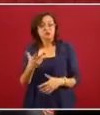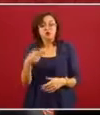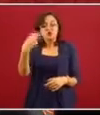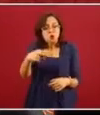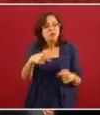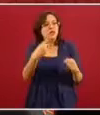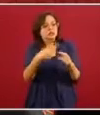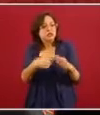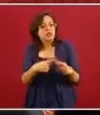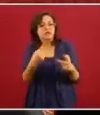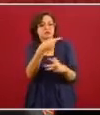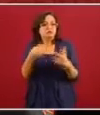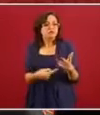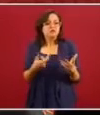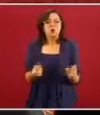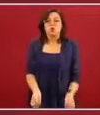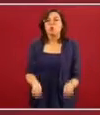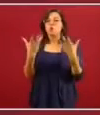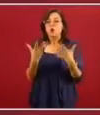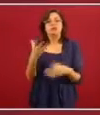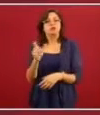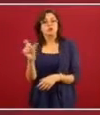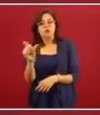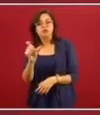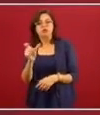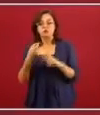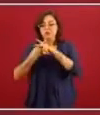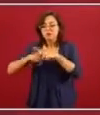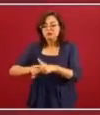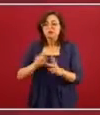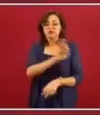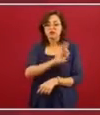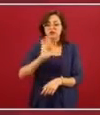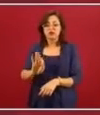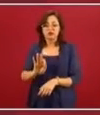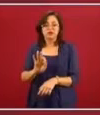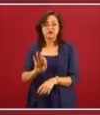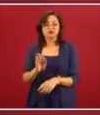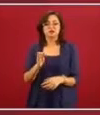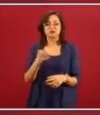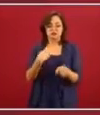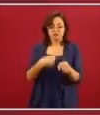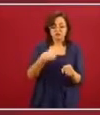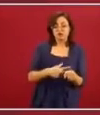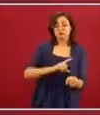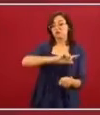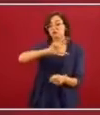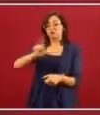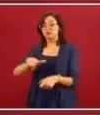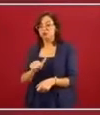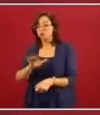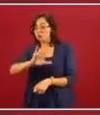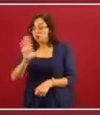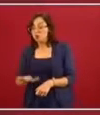no después, para conocer cuándo fue la fecha donde él enfermó. Y lo que sí sabemos es